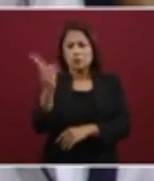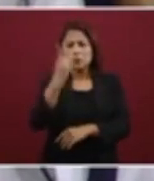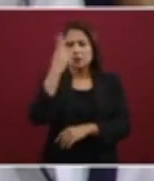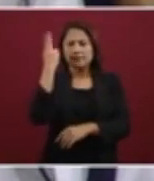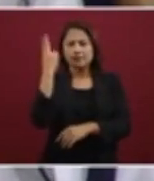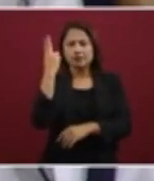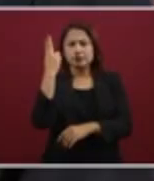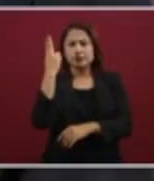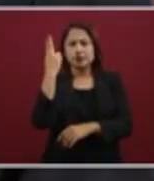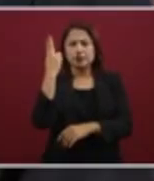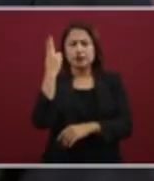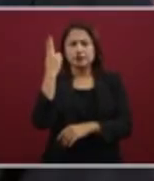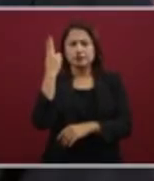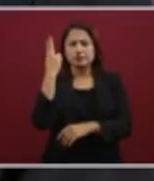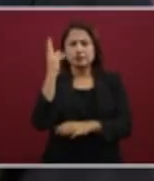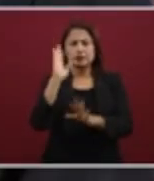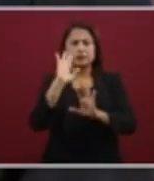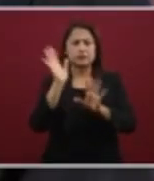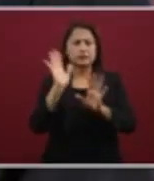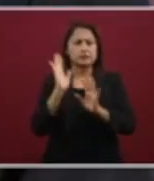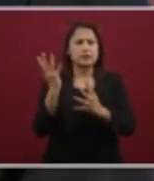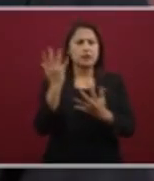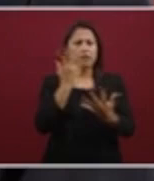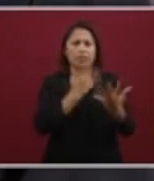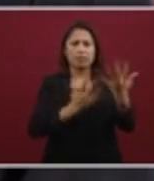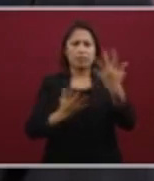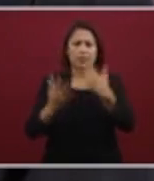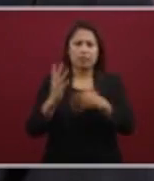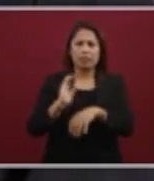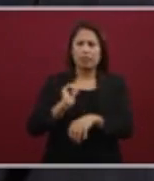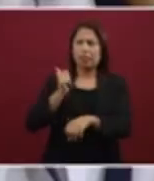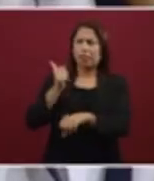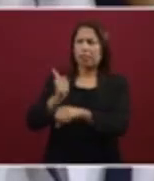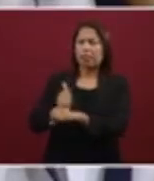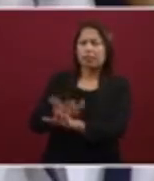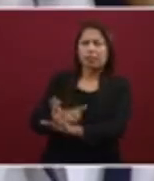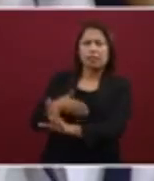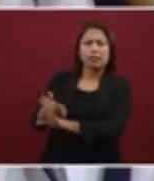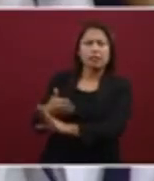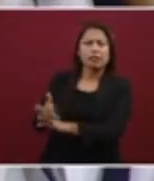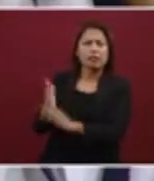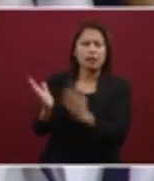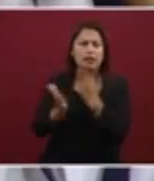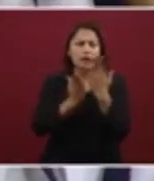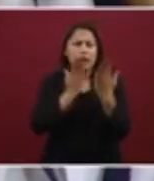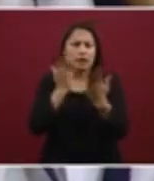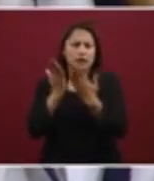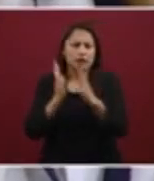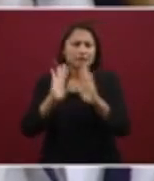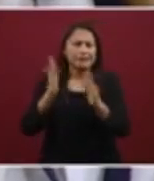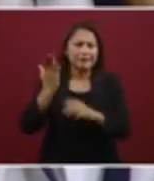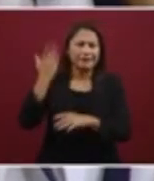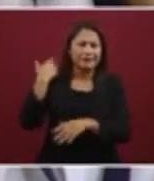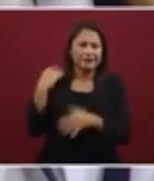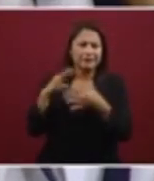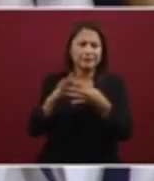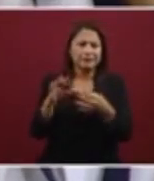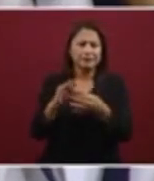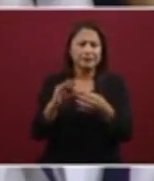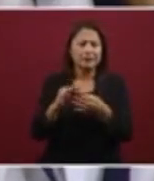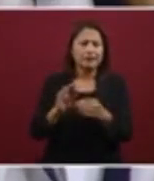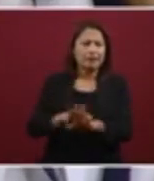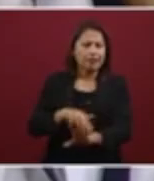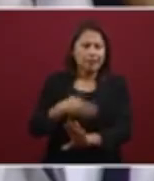enredos, se quite de pisotear la vida de los estudiantes como los que ya hemos documentado de Morena, se quite de pisotear